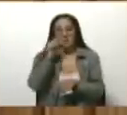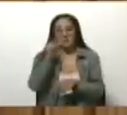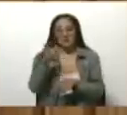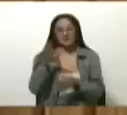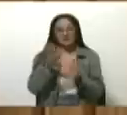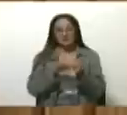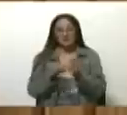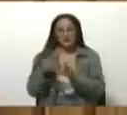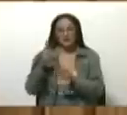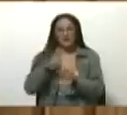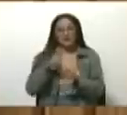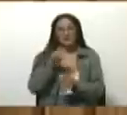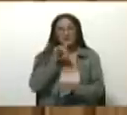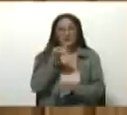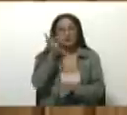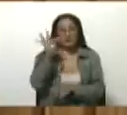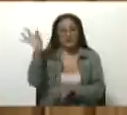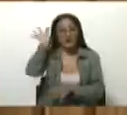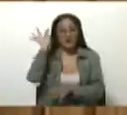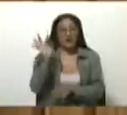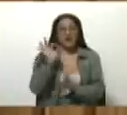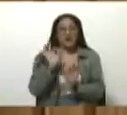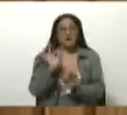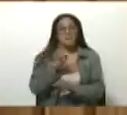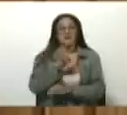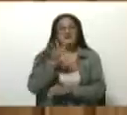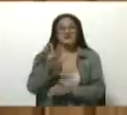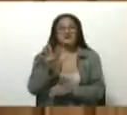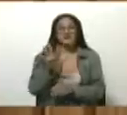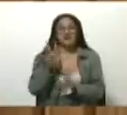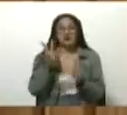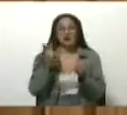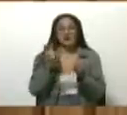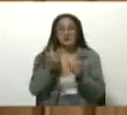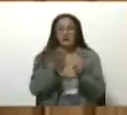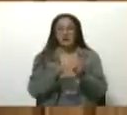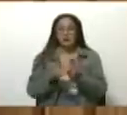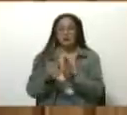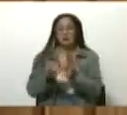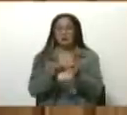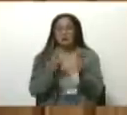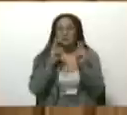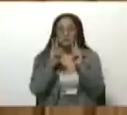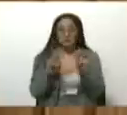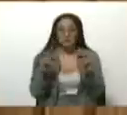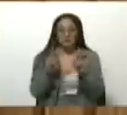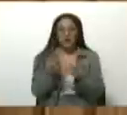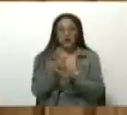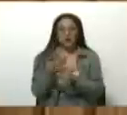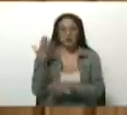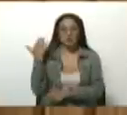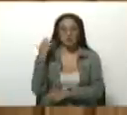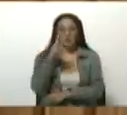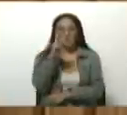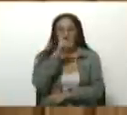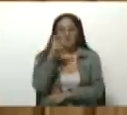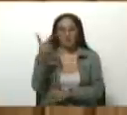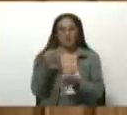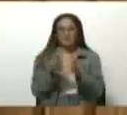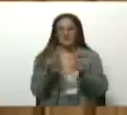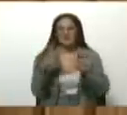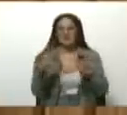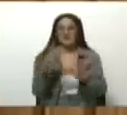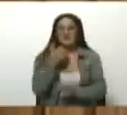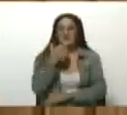Ha informado el fiscal general, han sido 25 tramas de corrupción en marcha investigadas desde agosto del 2017 y